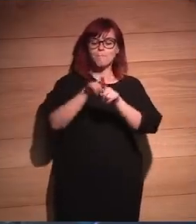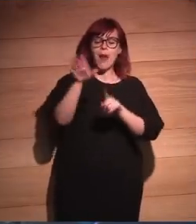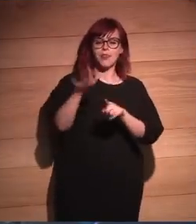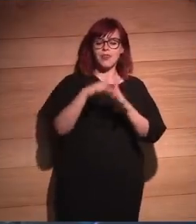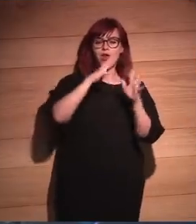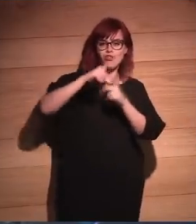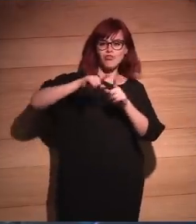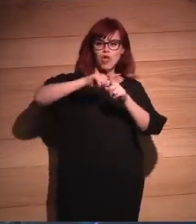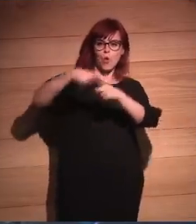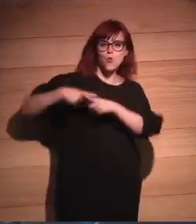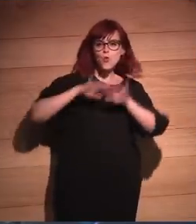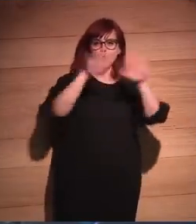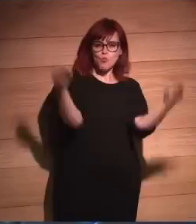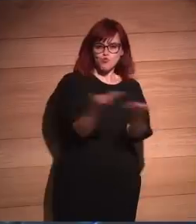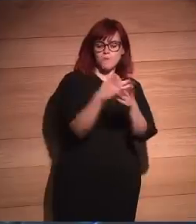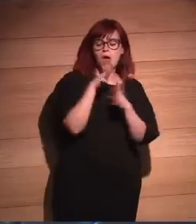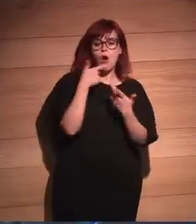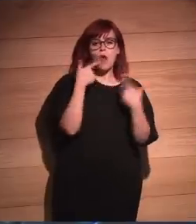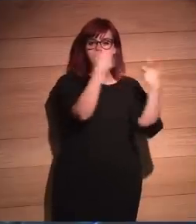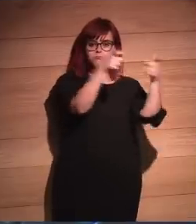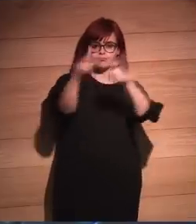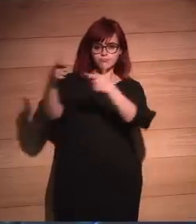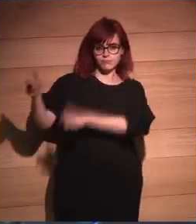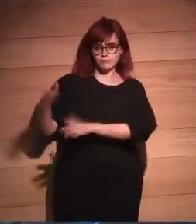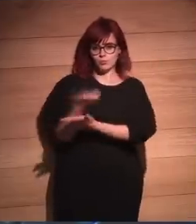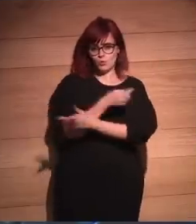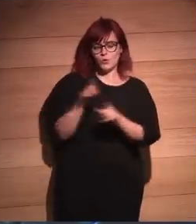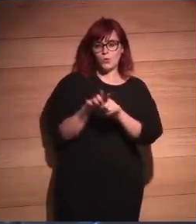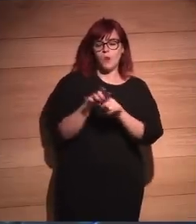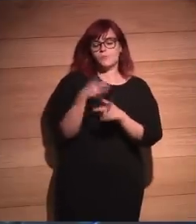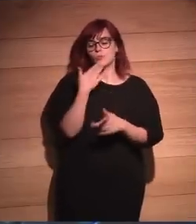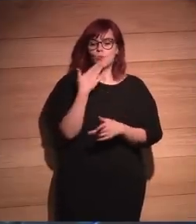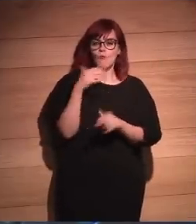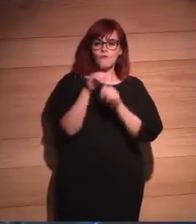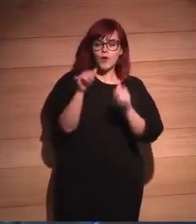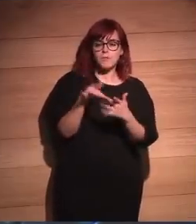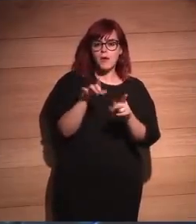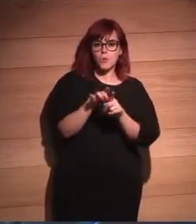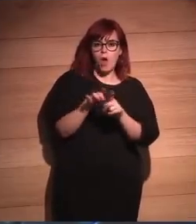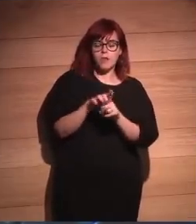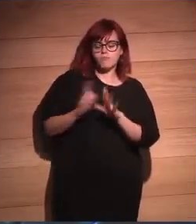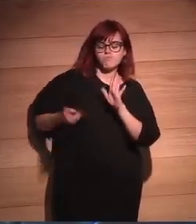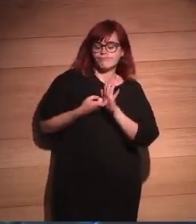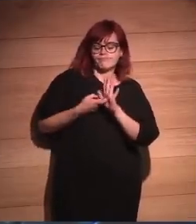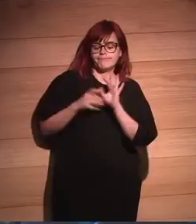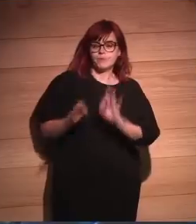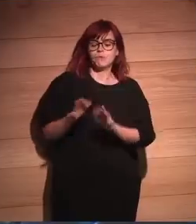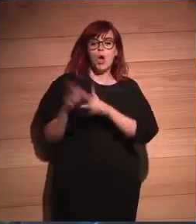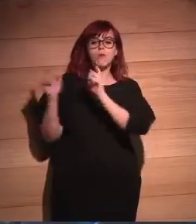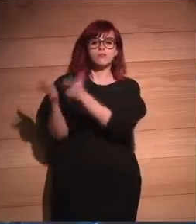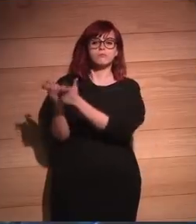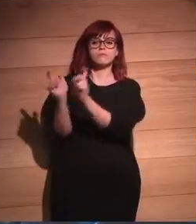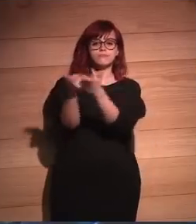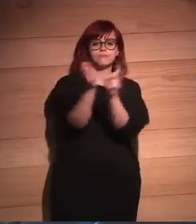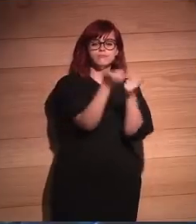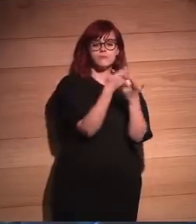Ese antiguo mundo común se ha fragmentado en diferentes, no sé, en un espacio muy balcanizado, donde cada uno se reúne con